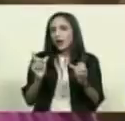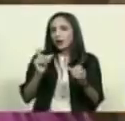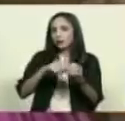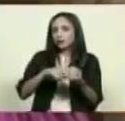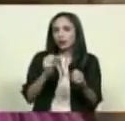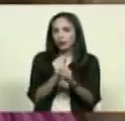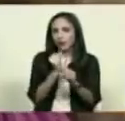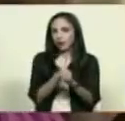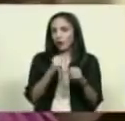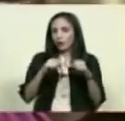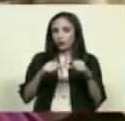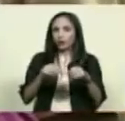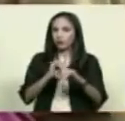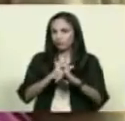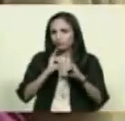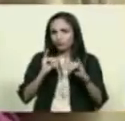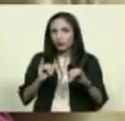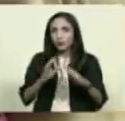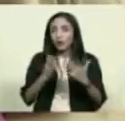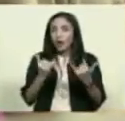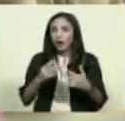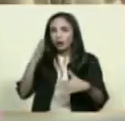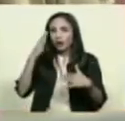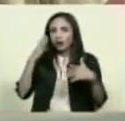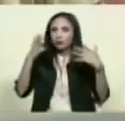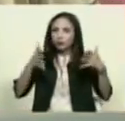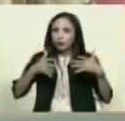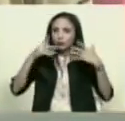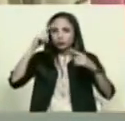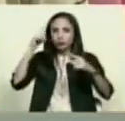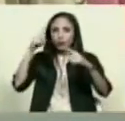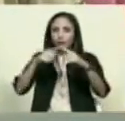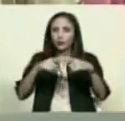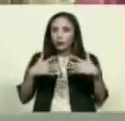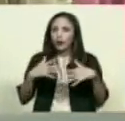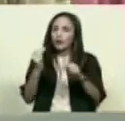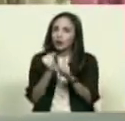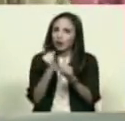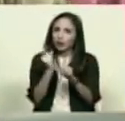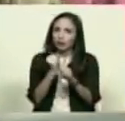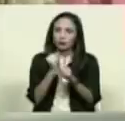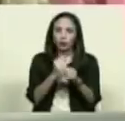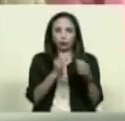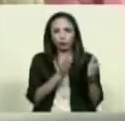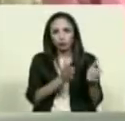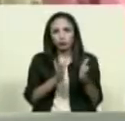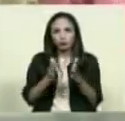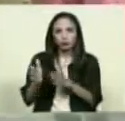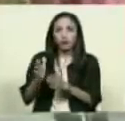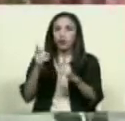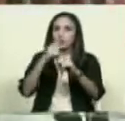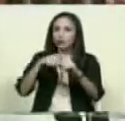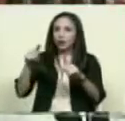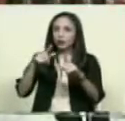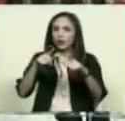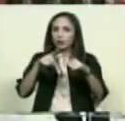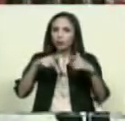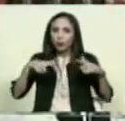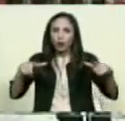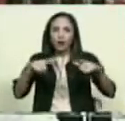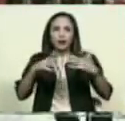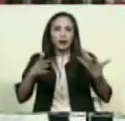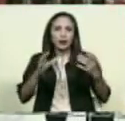insertados laboralmente. Presidente, nos hemos enfocado en trabajar en que la juventud se ubique en las diferentes áreas recreativas,